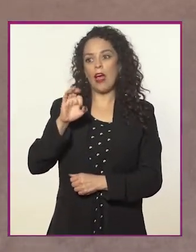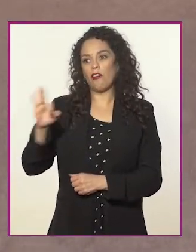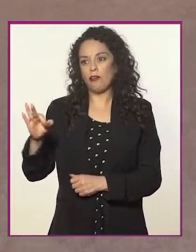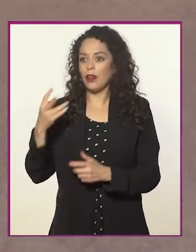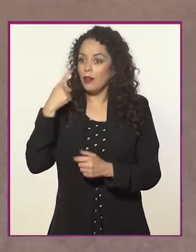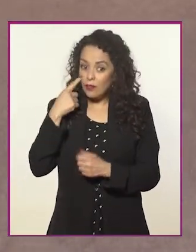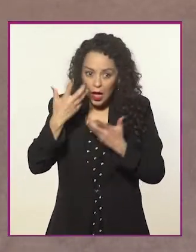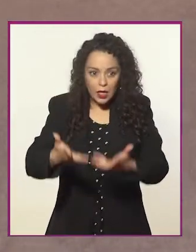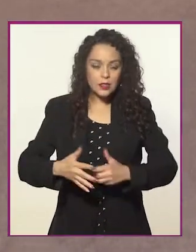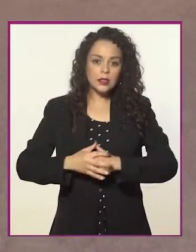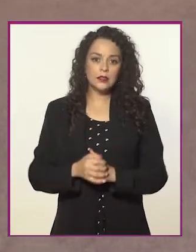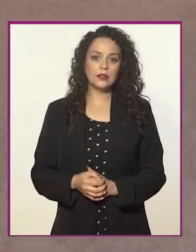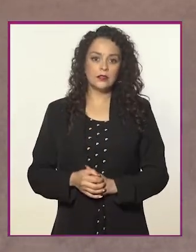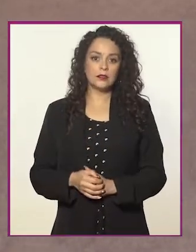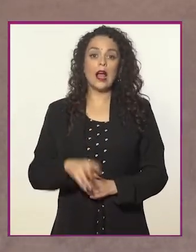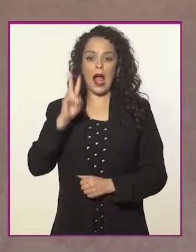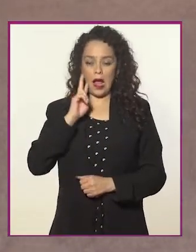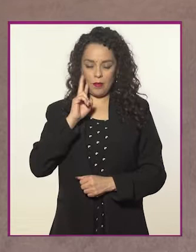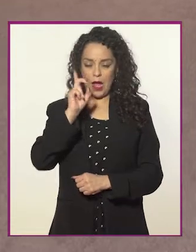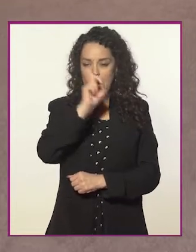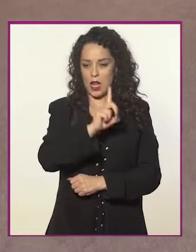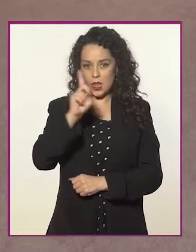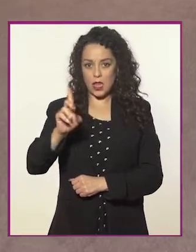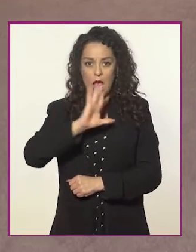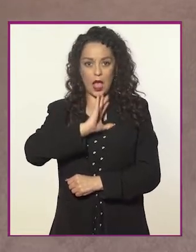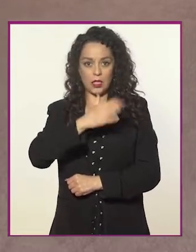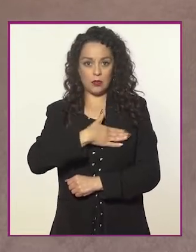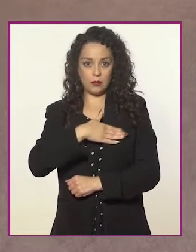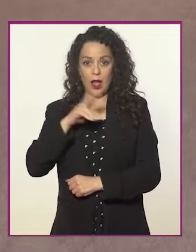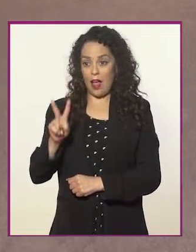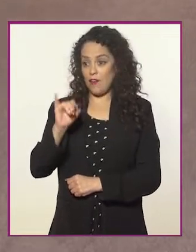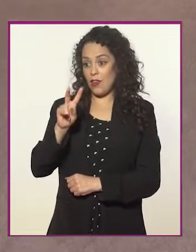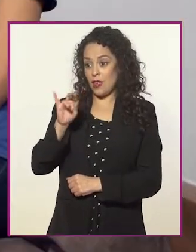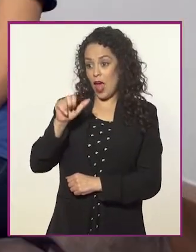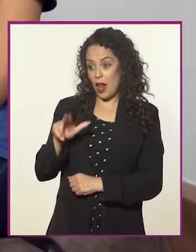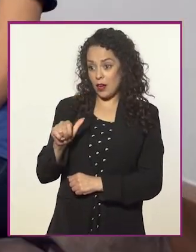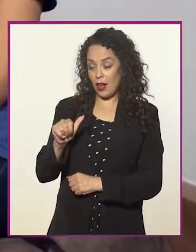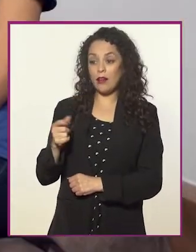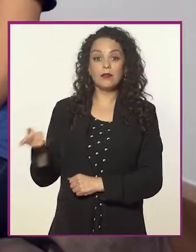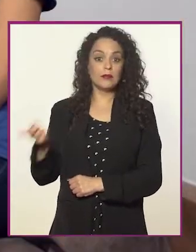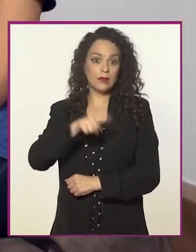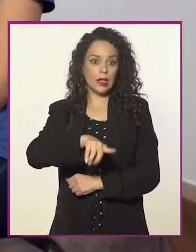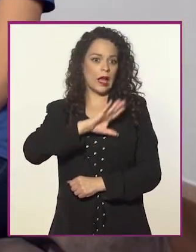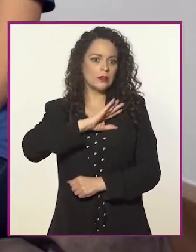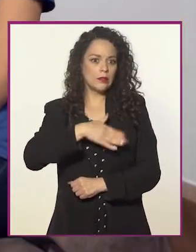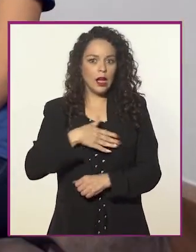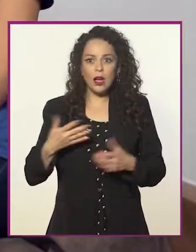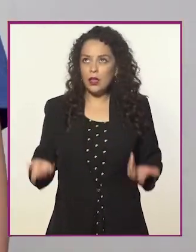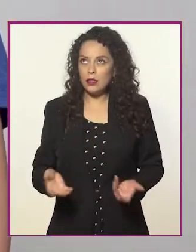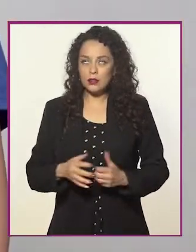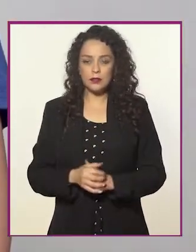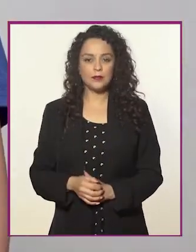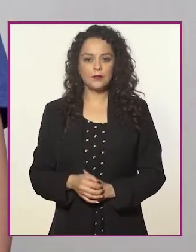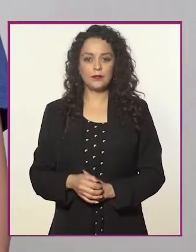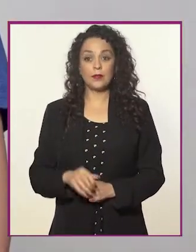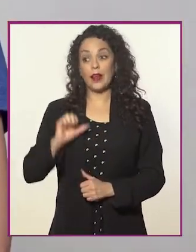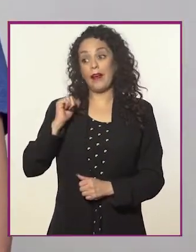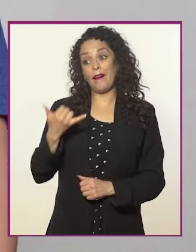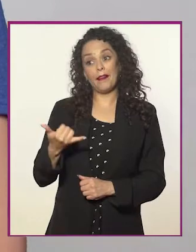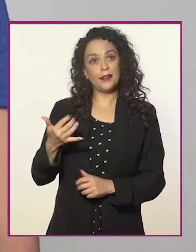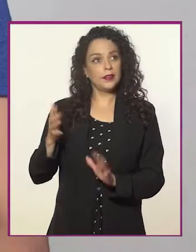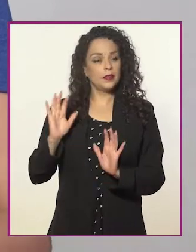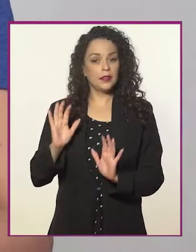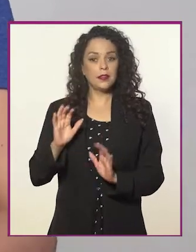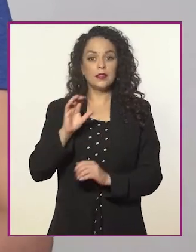BF. Saca el diccionario. Español, Viviana. Viviana, español. Ay, sí, ay, sí. ¿Qué me dices